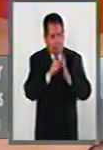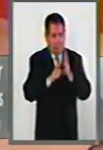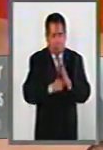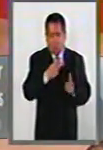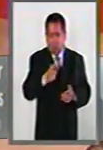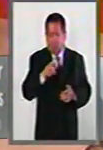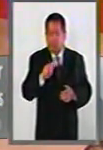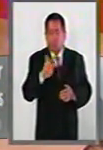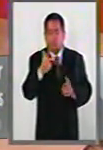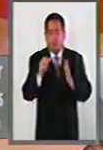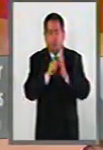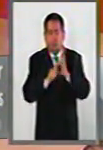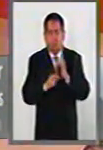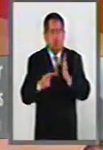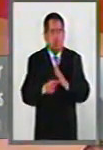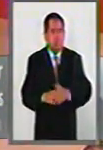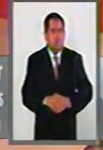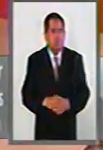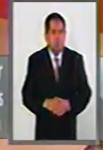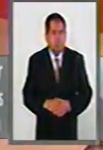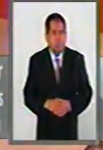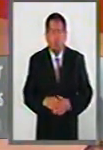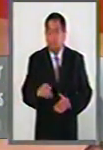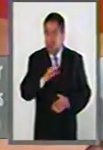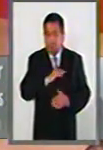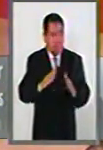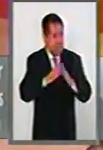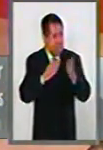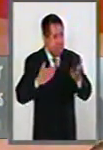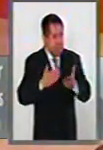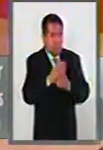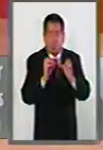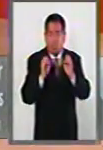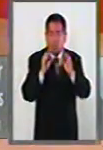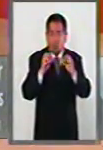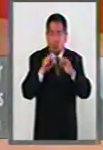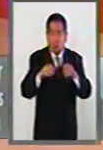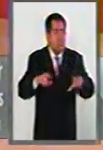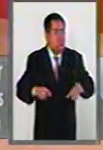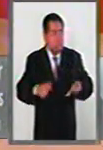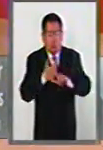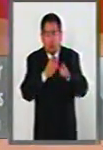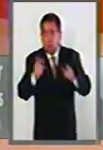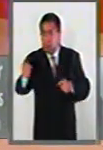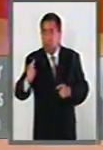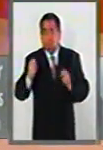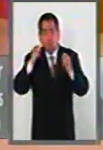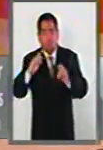278 artículo. Se pueden catear oficinas públicas,